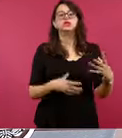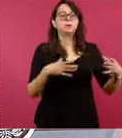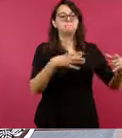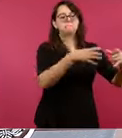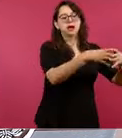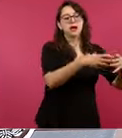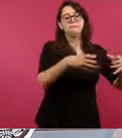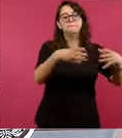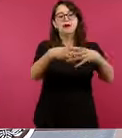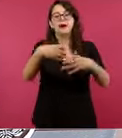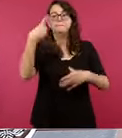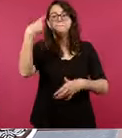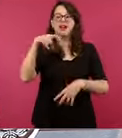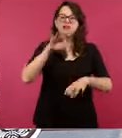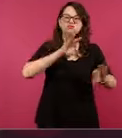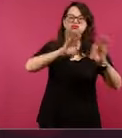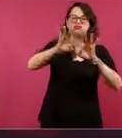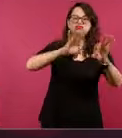Que